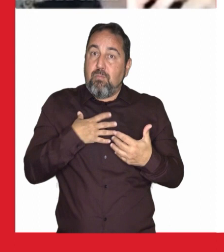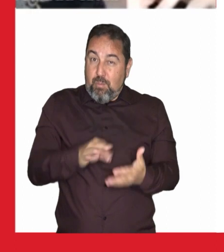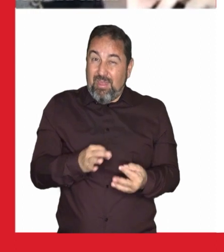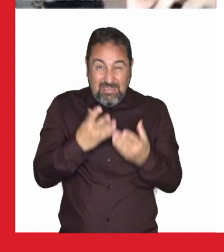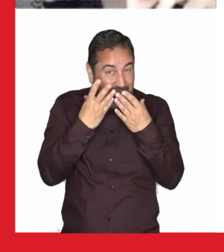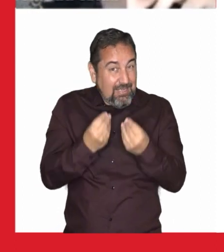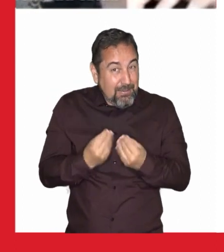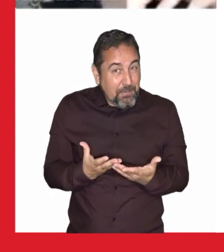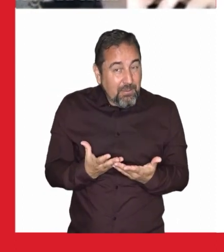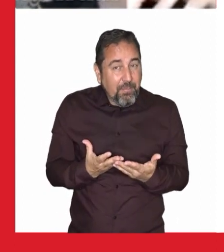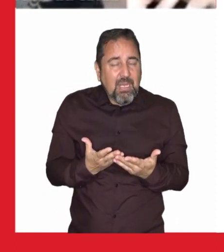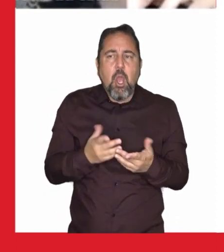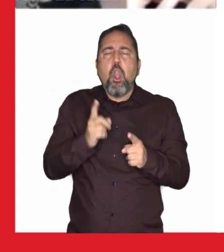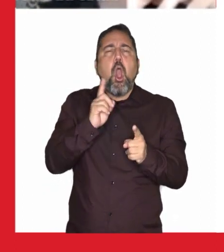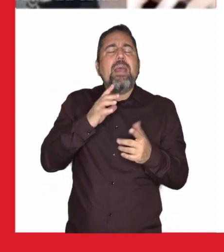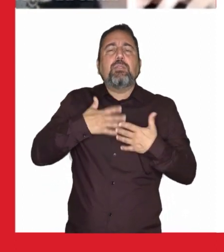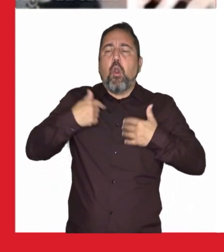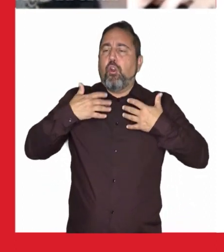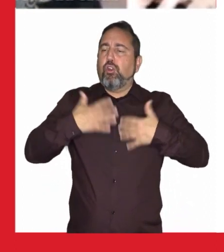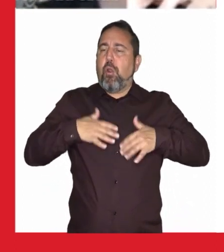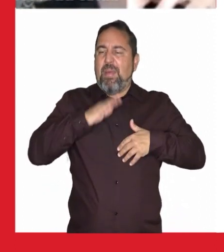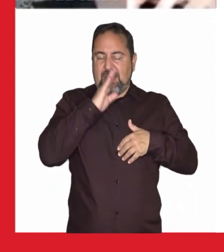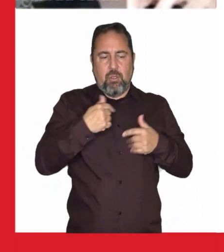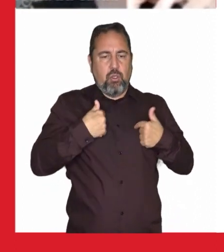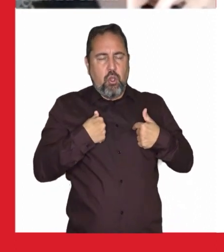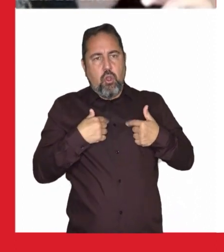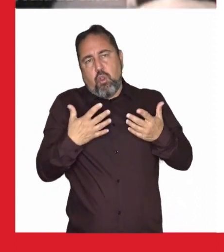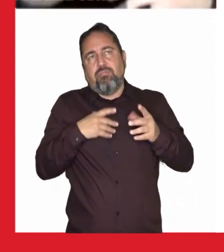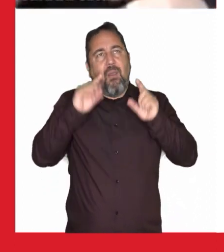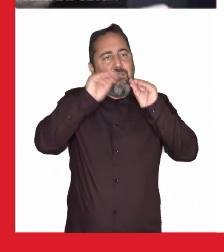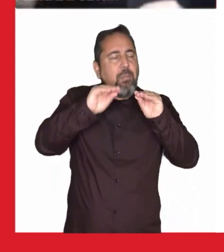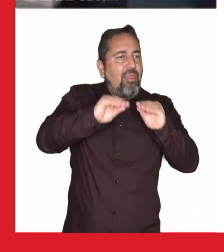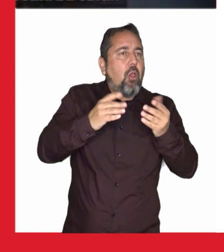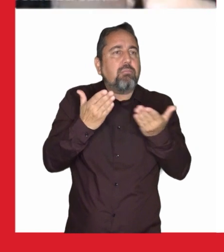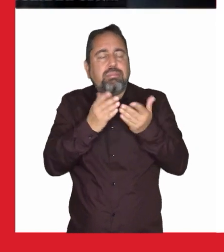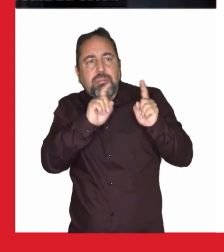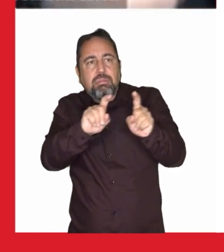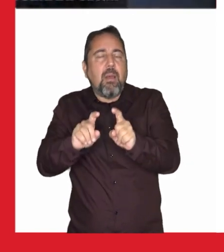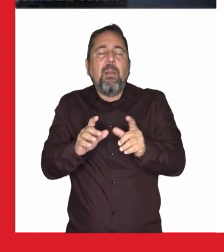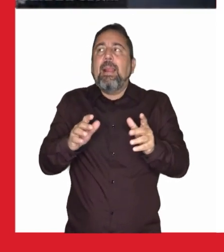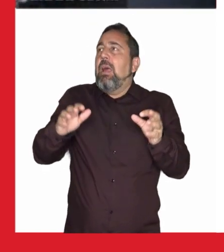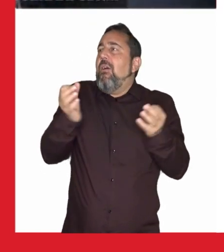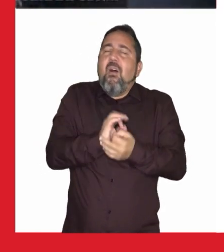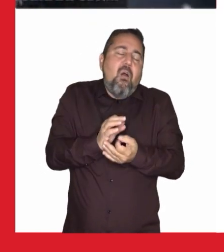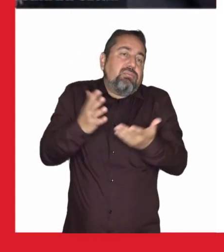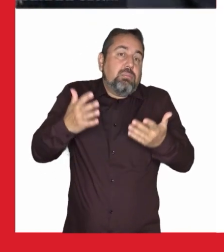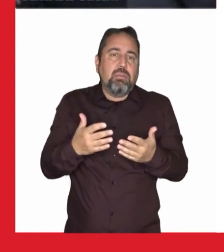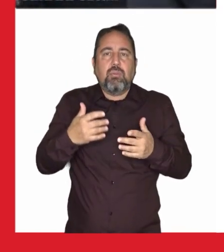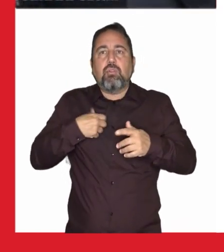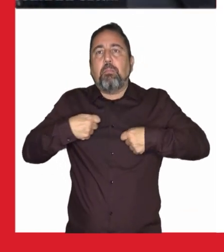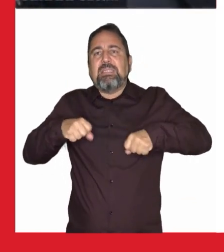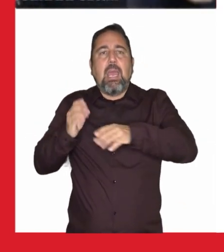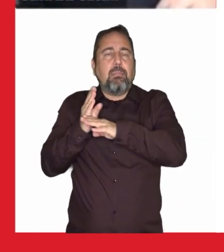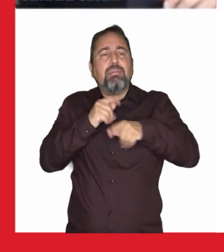hacer para que puedas hacer. ¿Se entiende bien esto? ¿Sí? Entonces, no tiene tanto que ver con que hago ropa o hago formaciones en emprendimiento